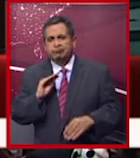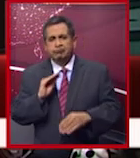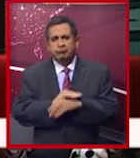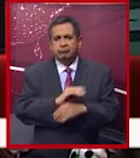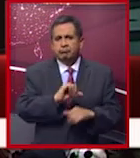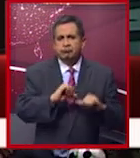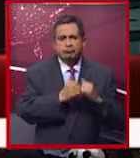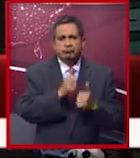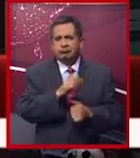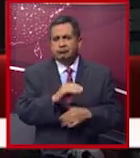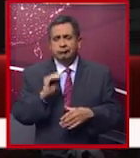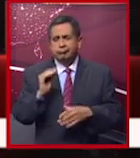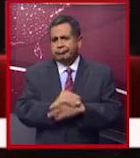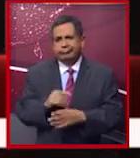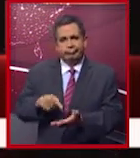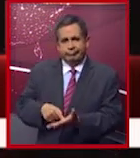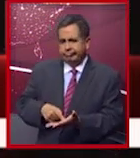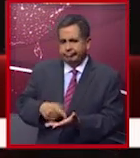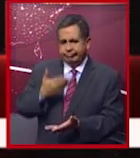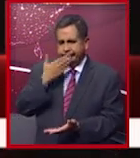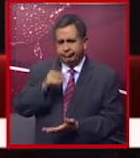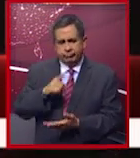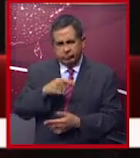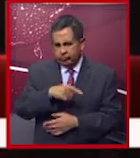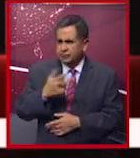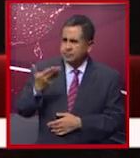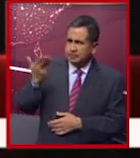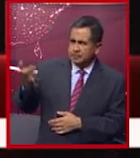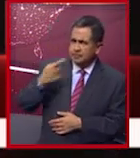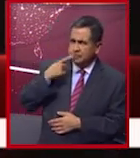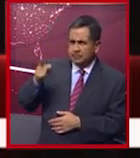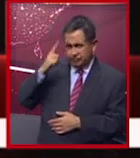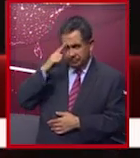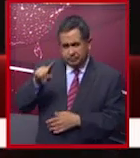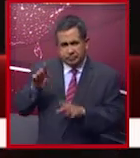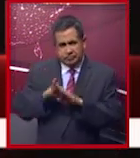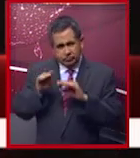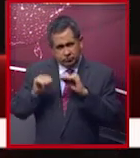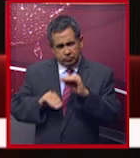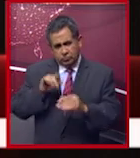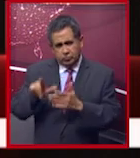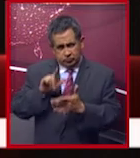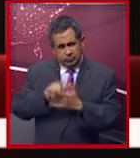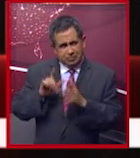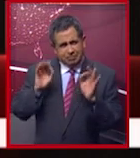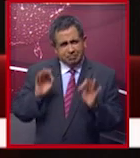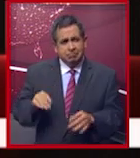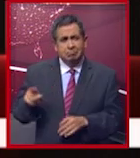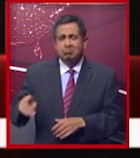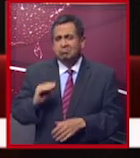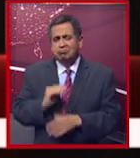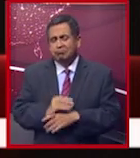de la sociedad civil, quienes presentaron el amparo para obligar al Congreso a legislar en el tema.